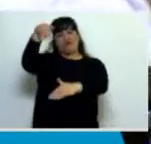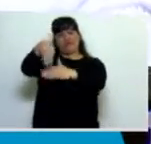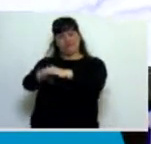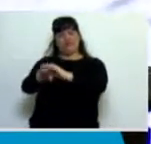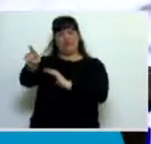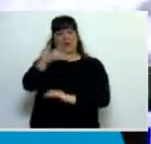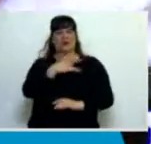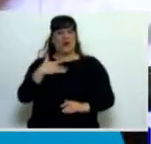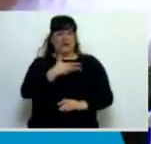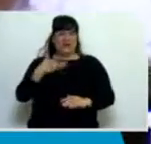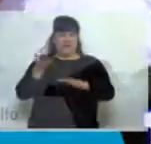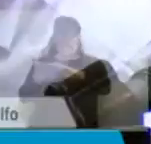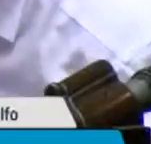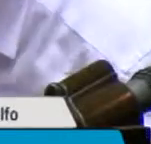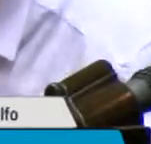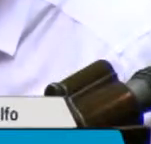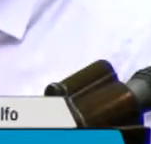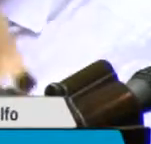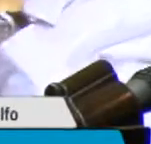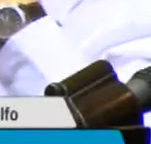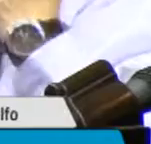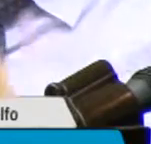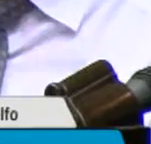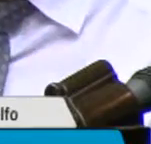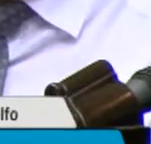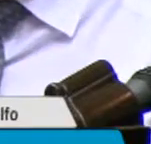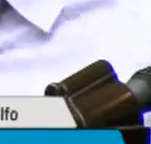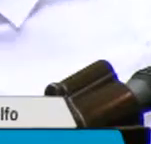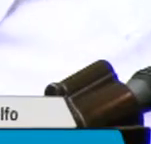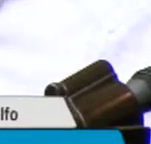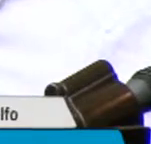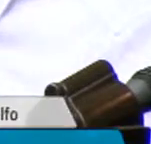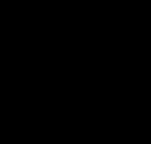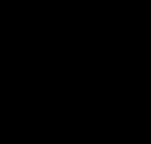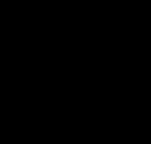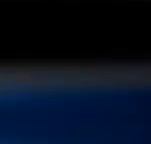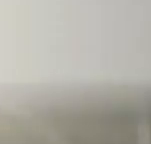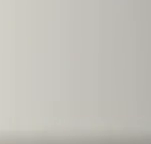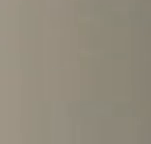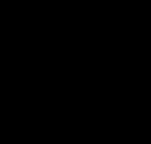presidenta. Queda registrada la inserción, diputado. Muchas gracias.